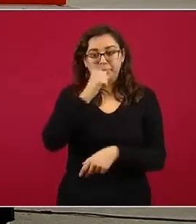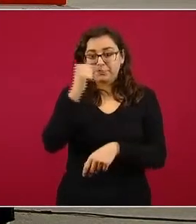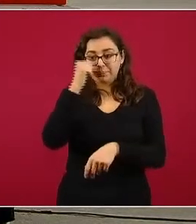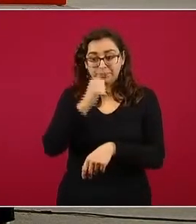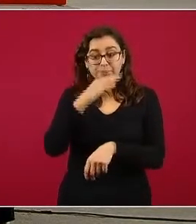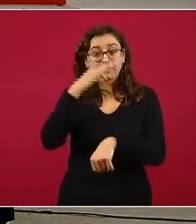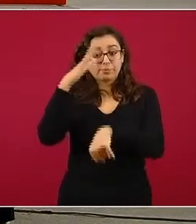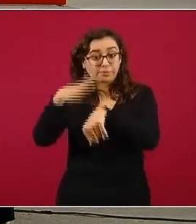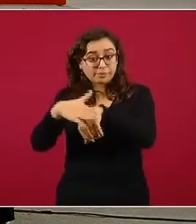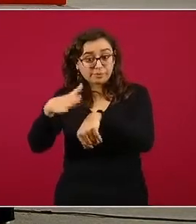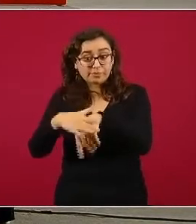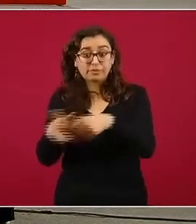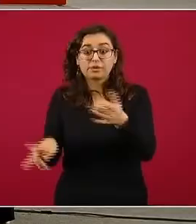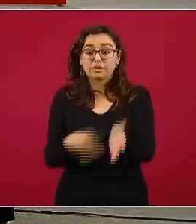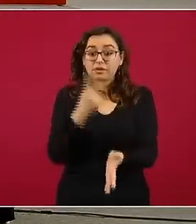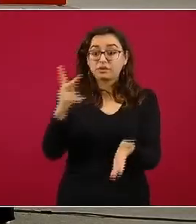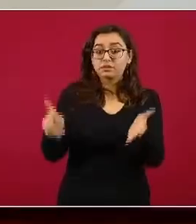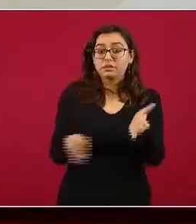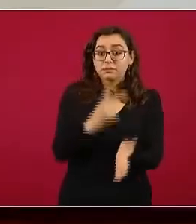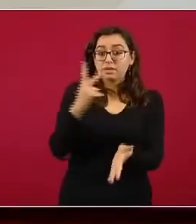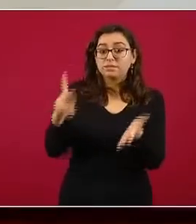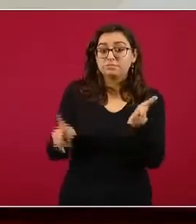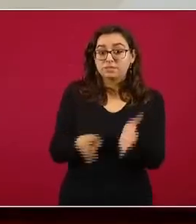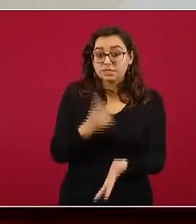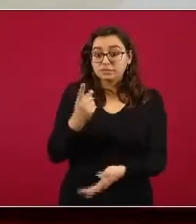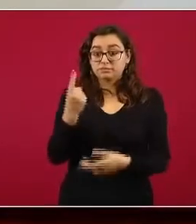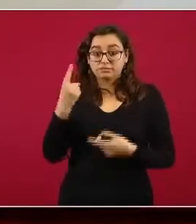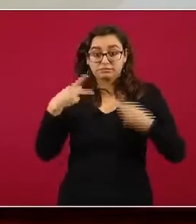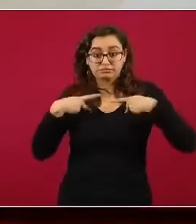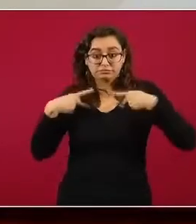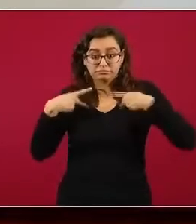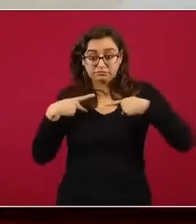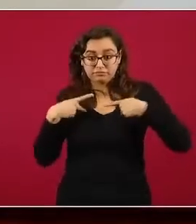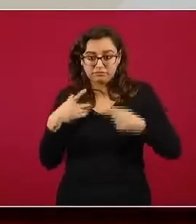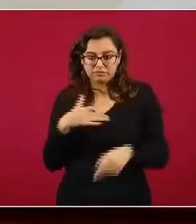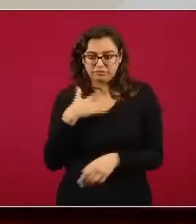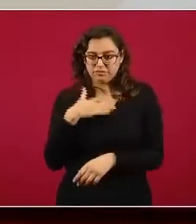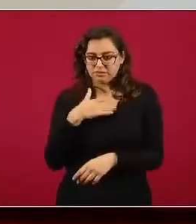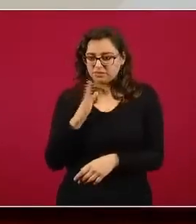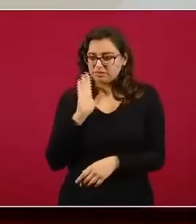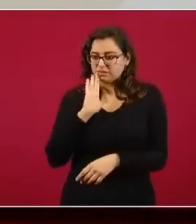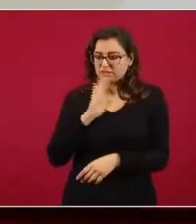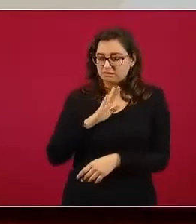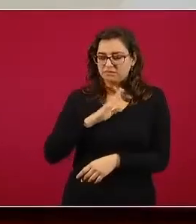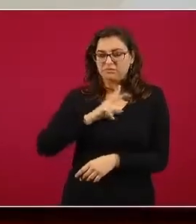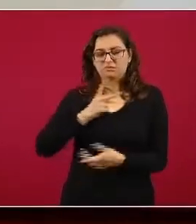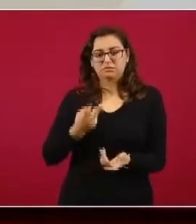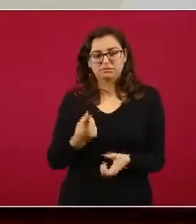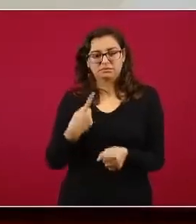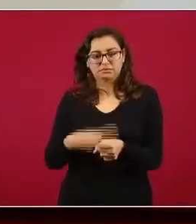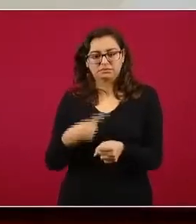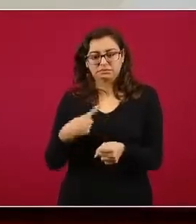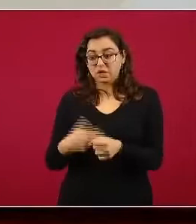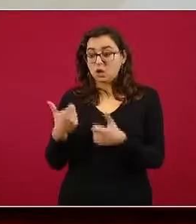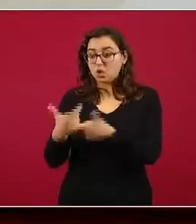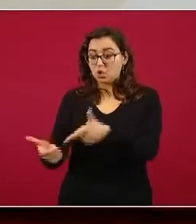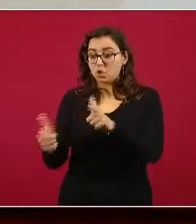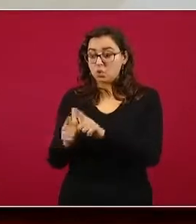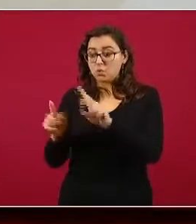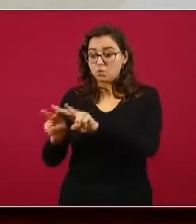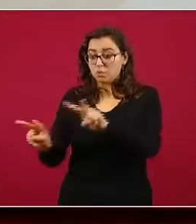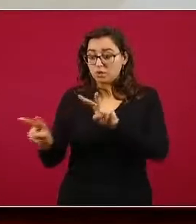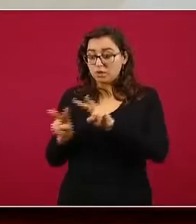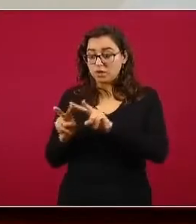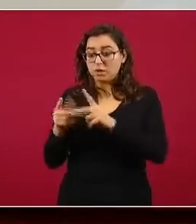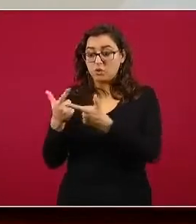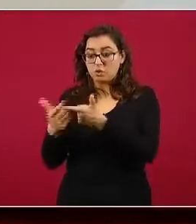llamado constantemente y desde hace muchos meses, que si una persona presenta signos y síntomas de enfermedad respiratoria y pertenece a un grupo vulnerable, un